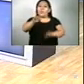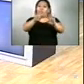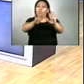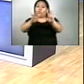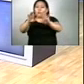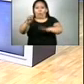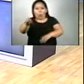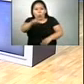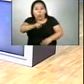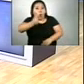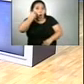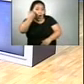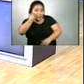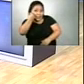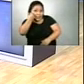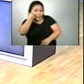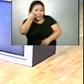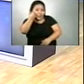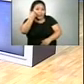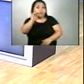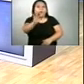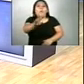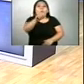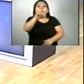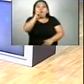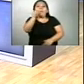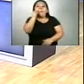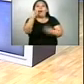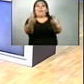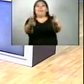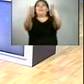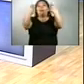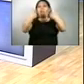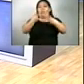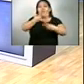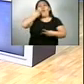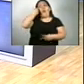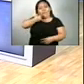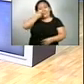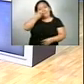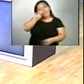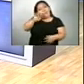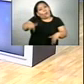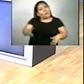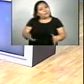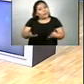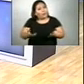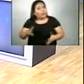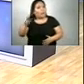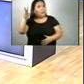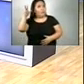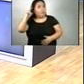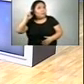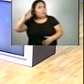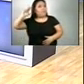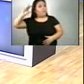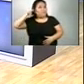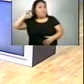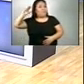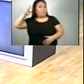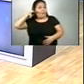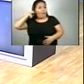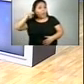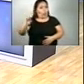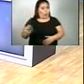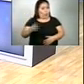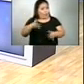muchos jóvenes, que bueno, sé que sus padres nos están viendo. Los jóvenes tuvieron la oportunidad ahora de escuchar un remix, una